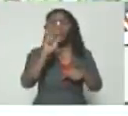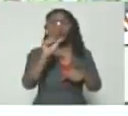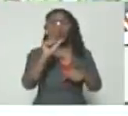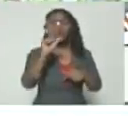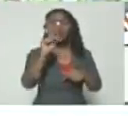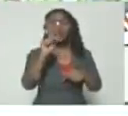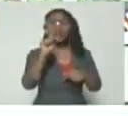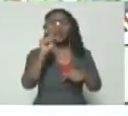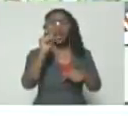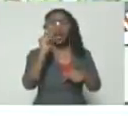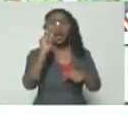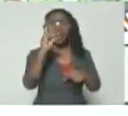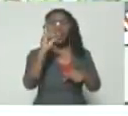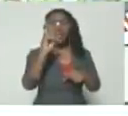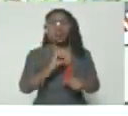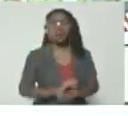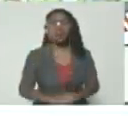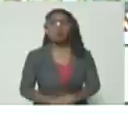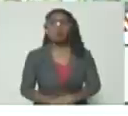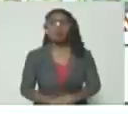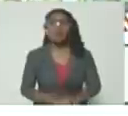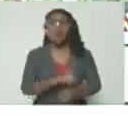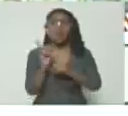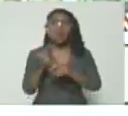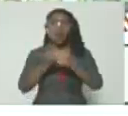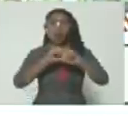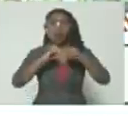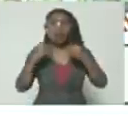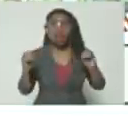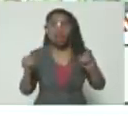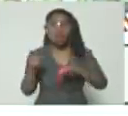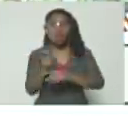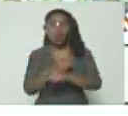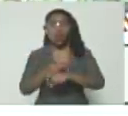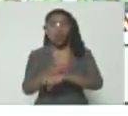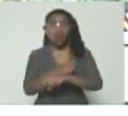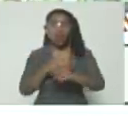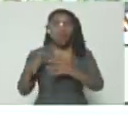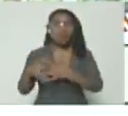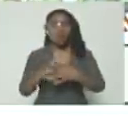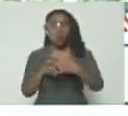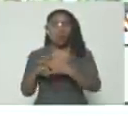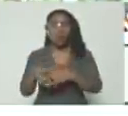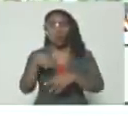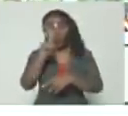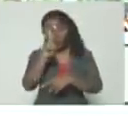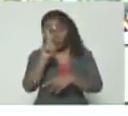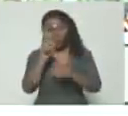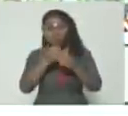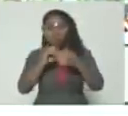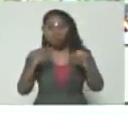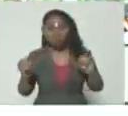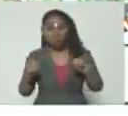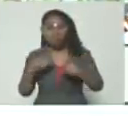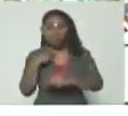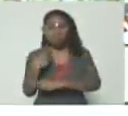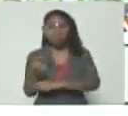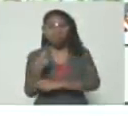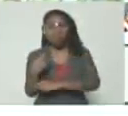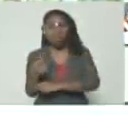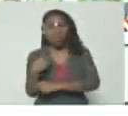USAID, que es la organización del gobierno de Estados Unidos, una de las organizaciones que